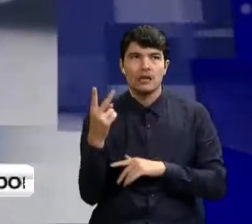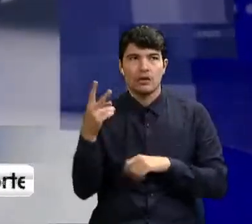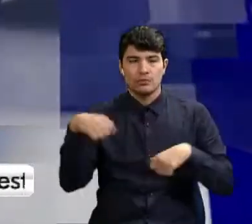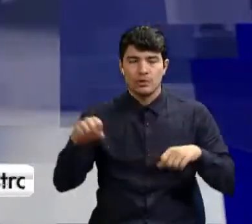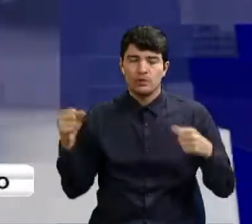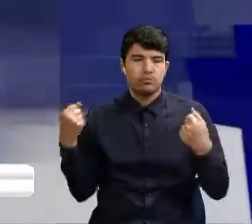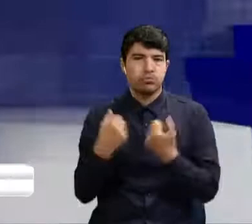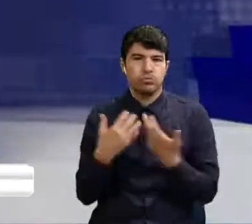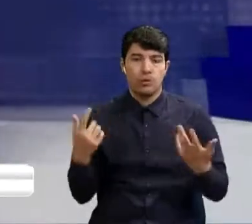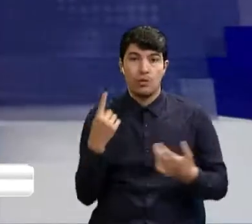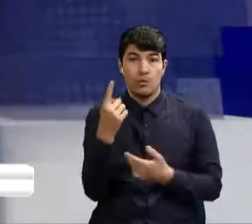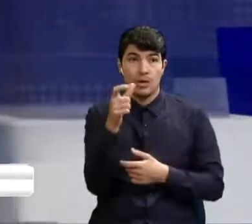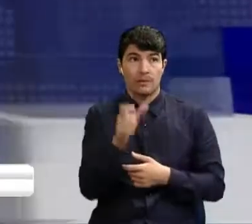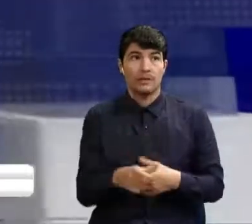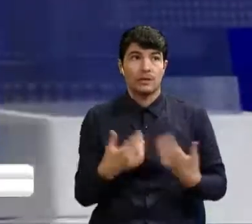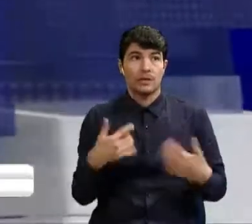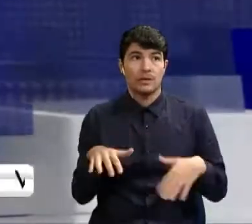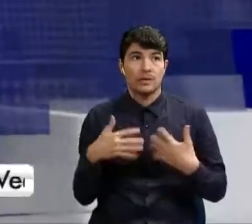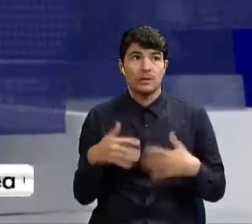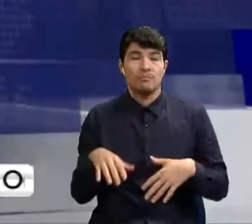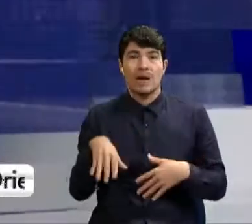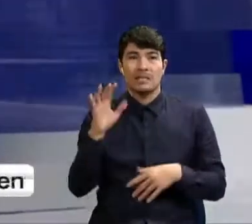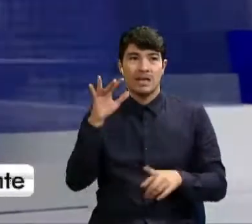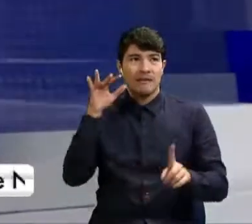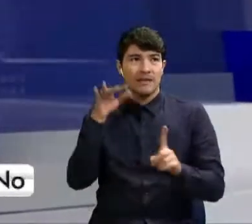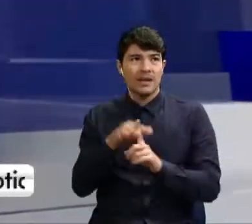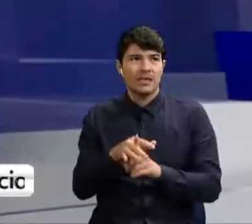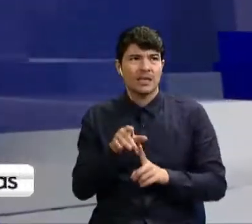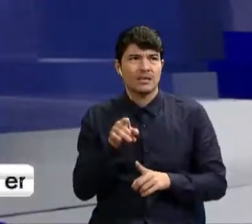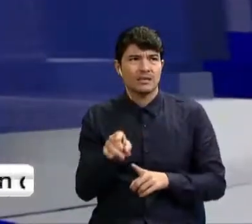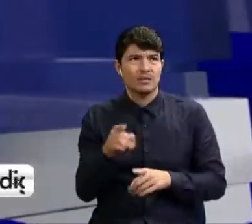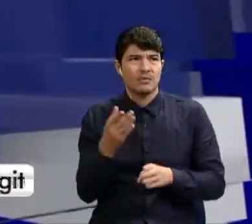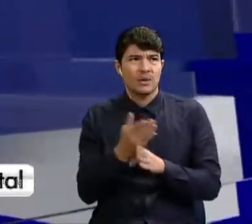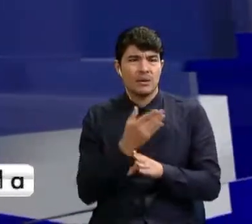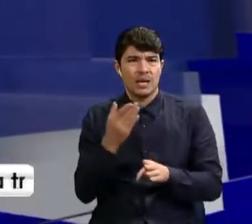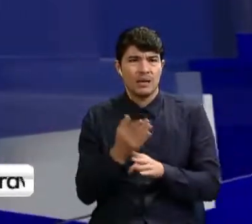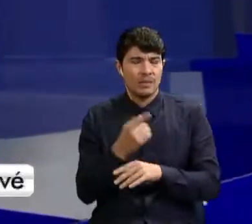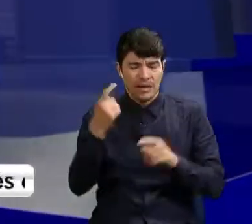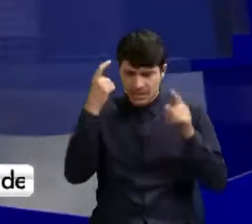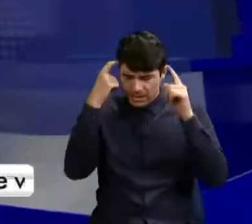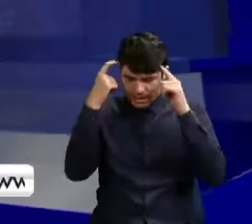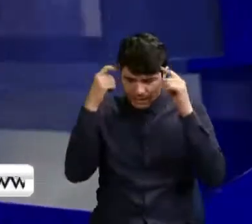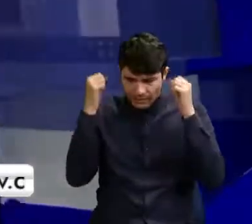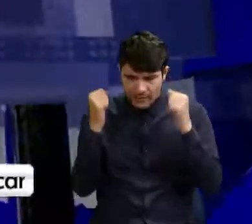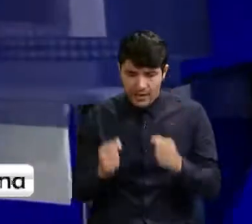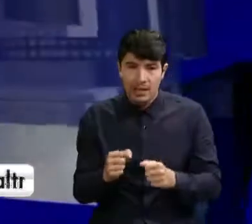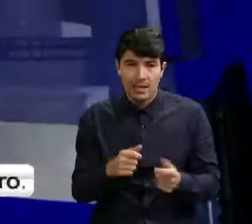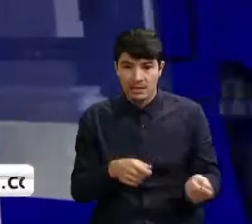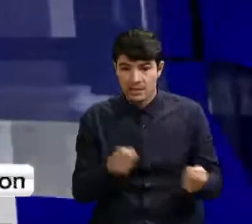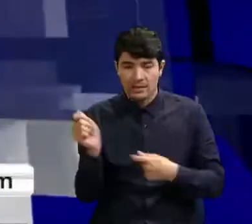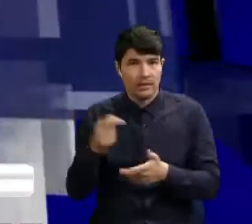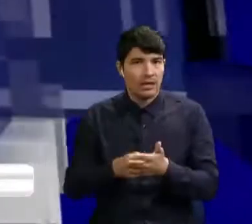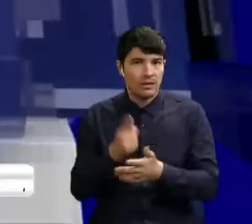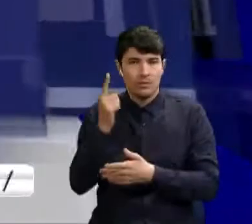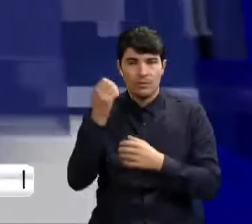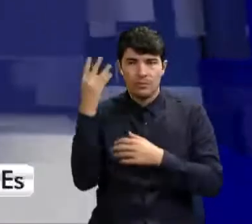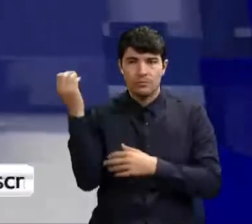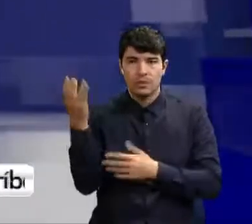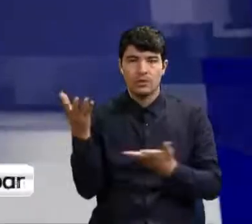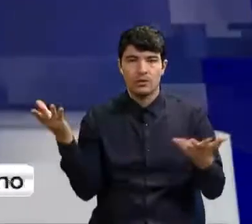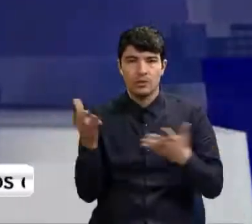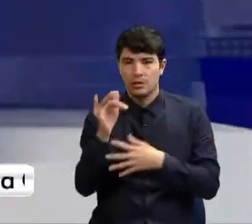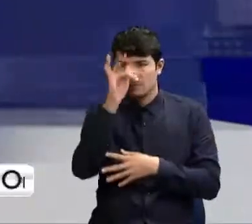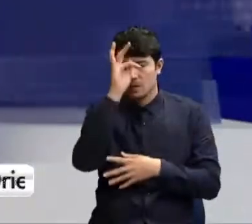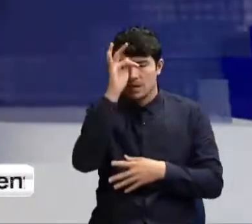lesionados uno de ellos presenta mayor gravedad con trauma craneoencefálico severo el cual es trasladado por una ambulancia hasta la clínica